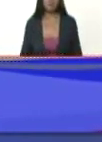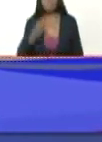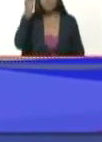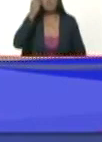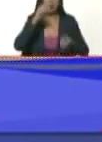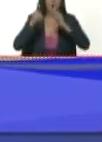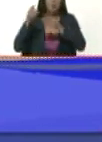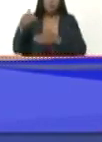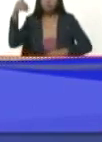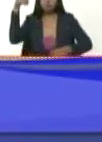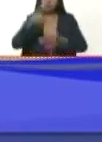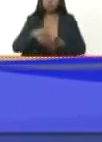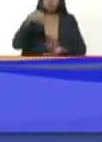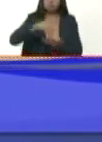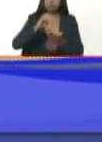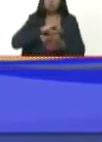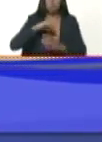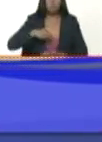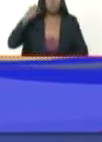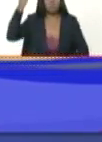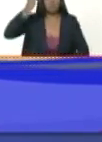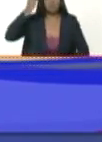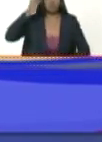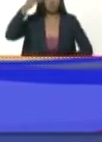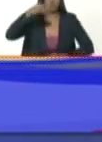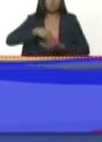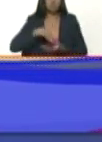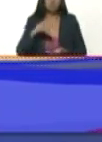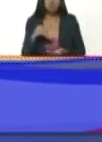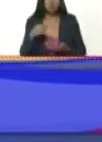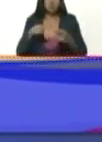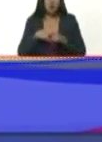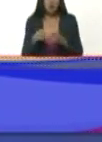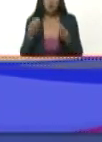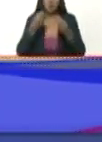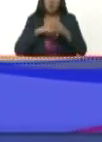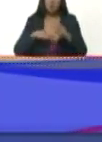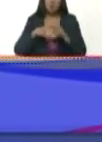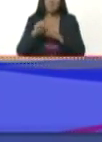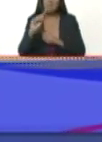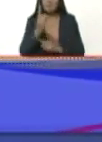e impusieron su posición en la conformación del